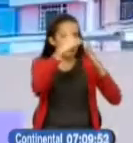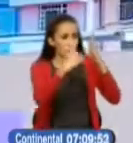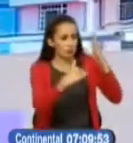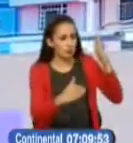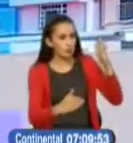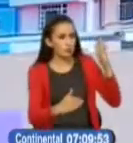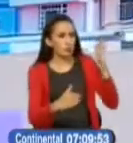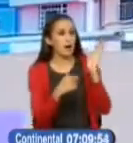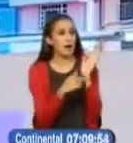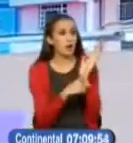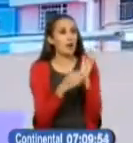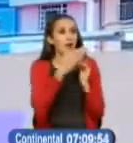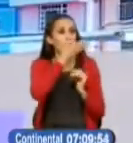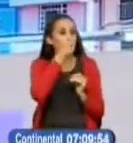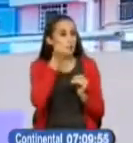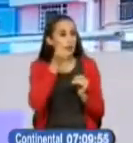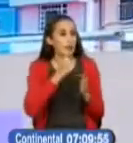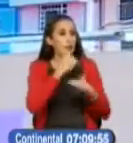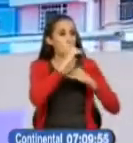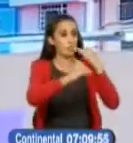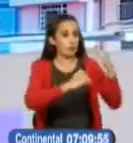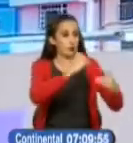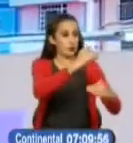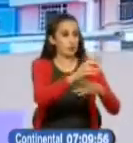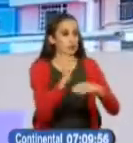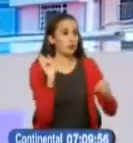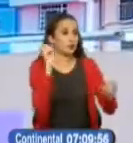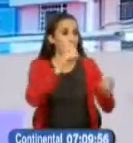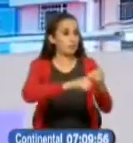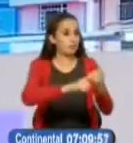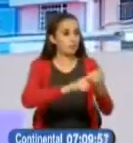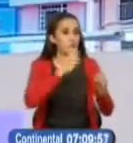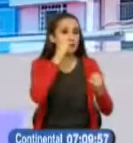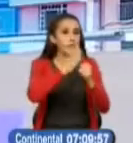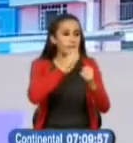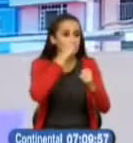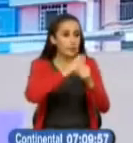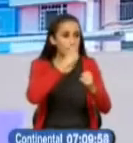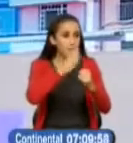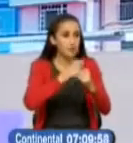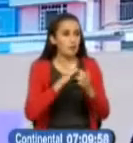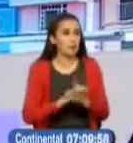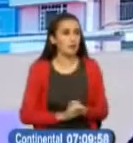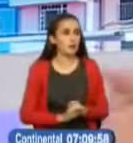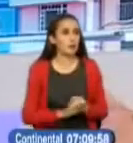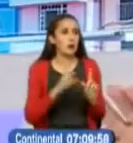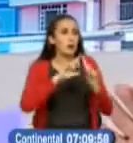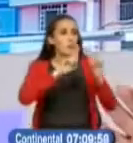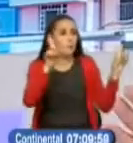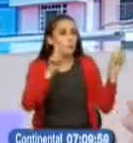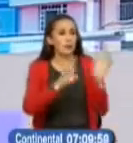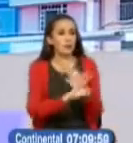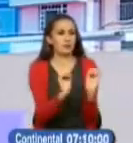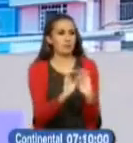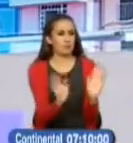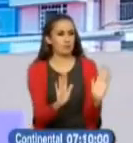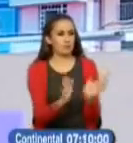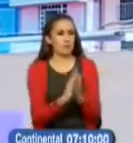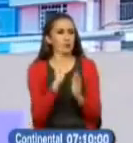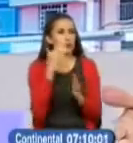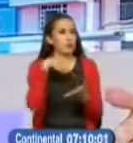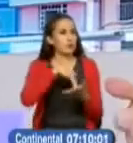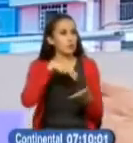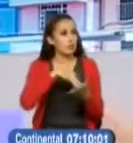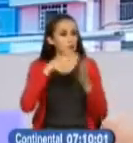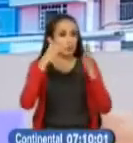Hoy estamos mejorando mucho el sistema de asignación y trabajando el tema de postulación. Pero ningún chico va a ser asignado